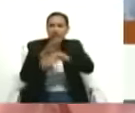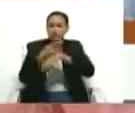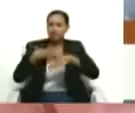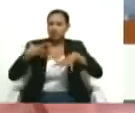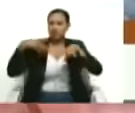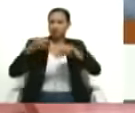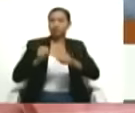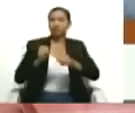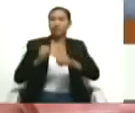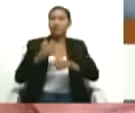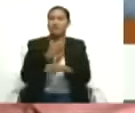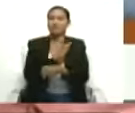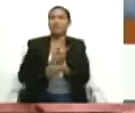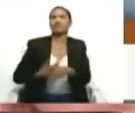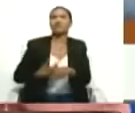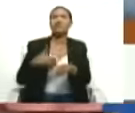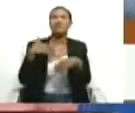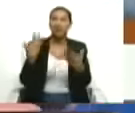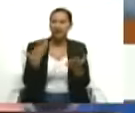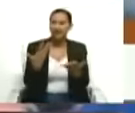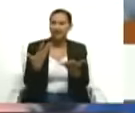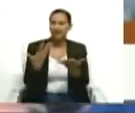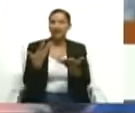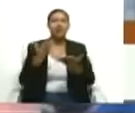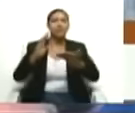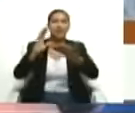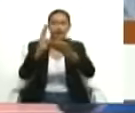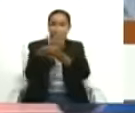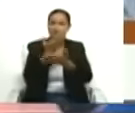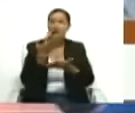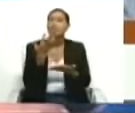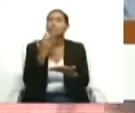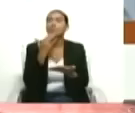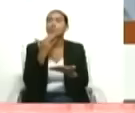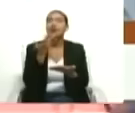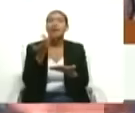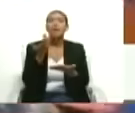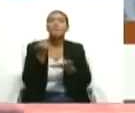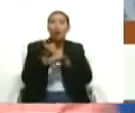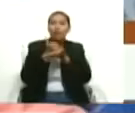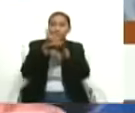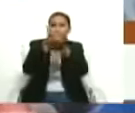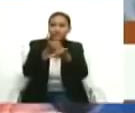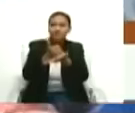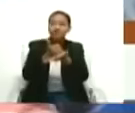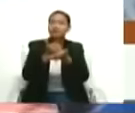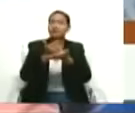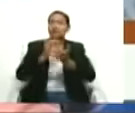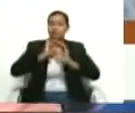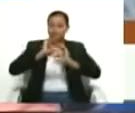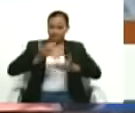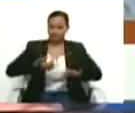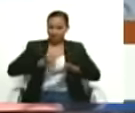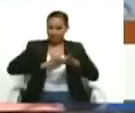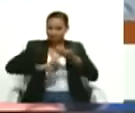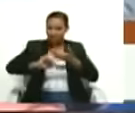misión social, en hogares de la patria, en parto humanizado, en lactancia